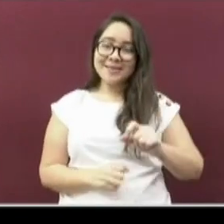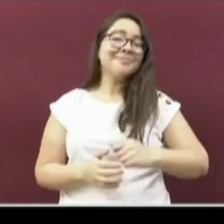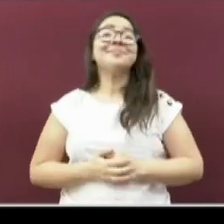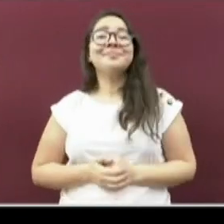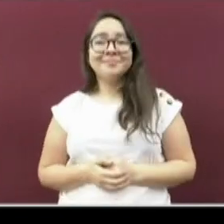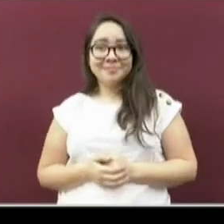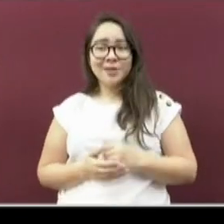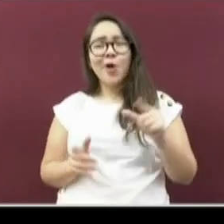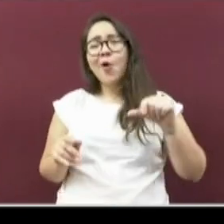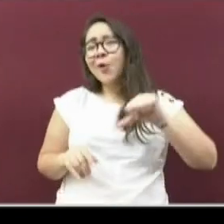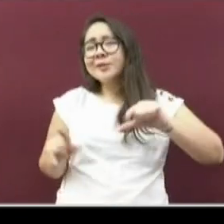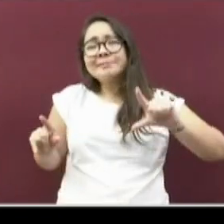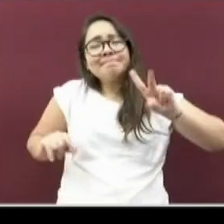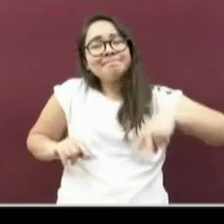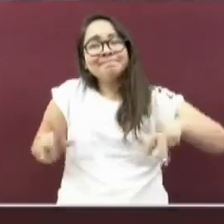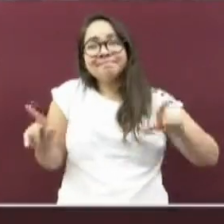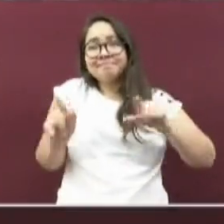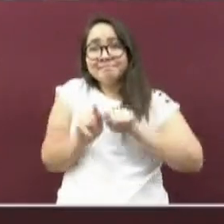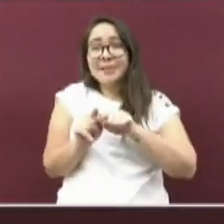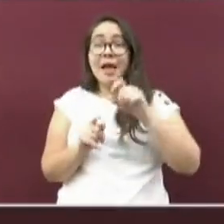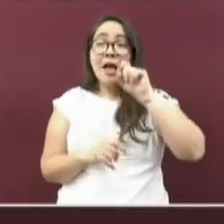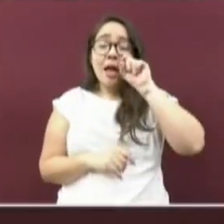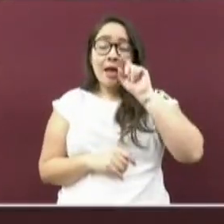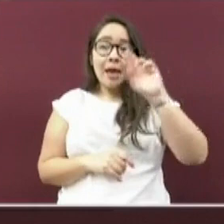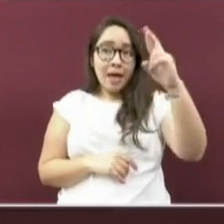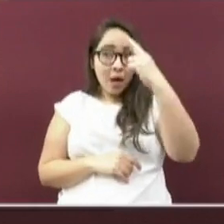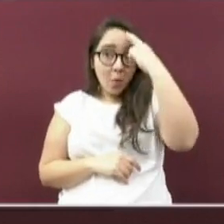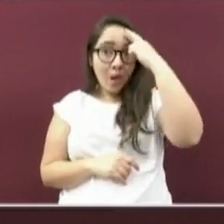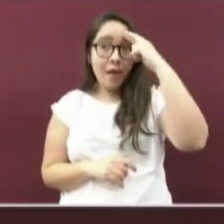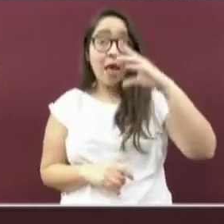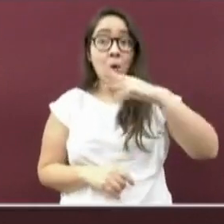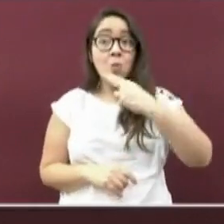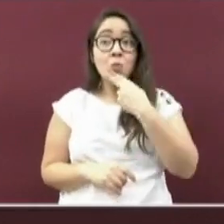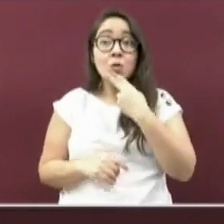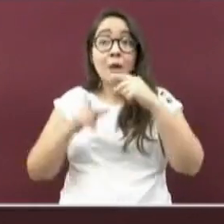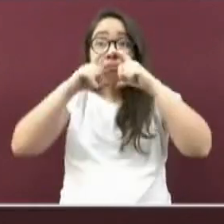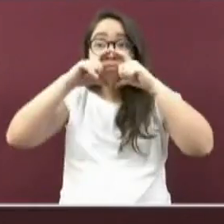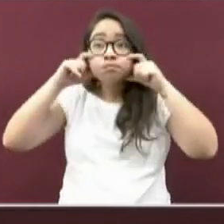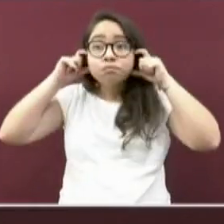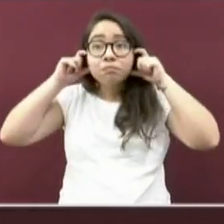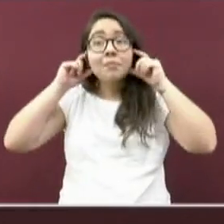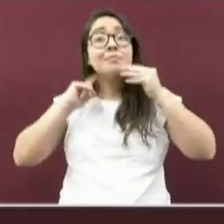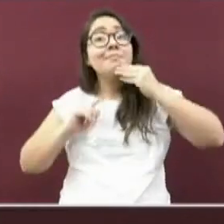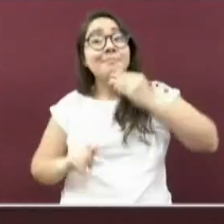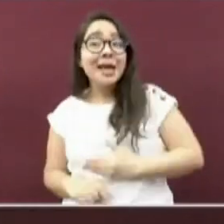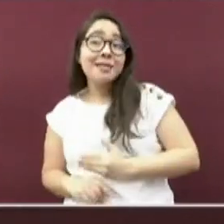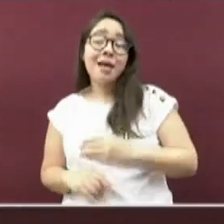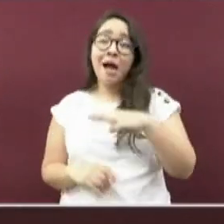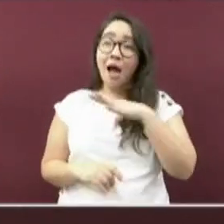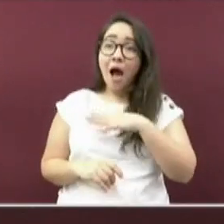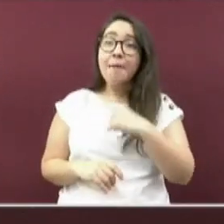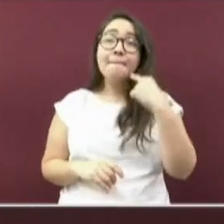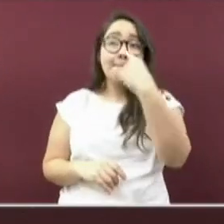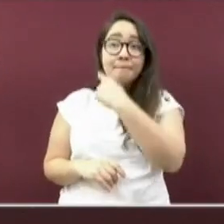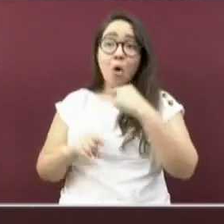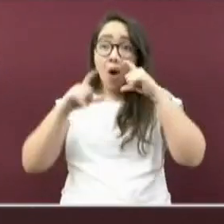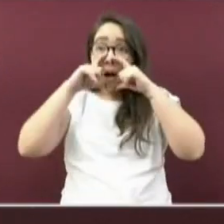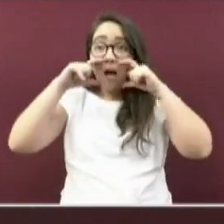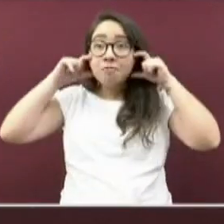coronavirus.veracruz.gob.mx. Por hoy es todo. Recuerden que el uso del cubrebocas que cubra nariz y